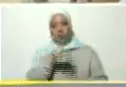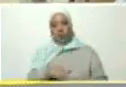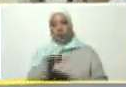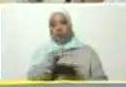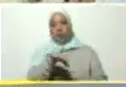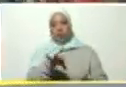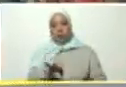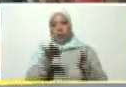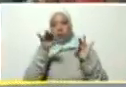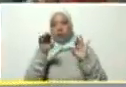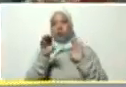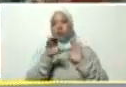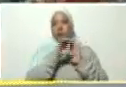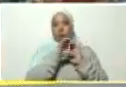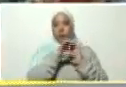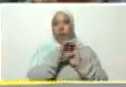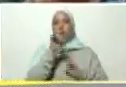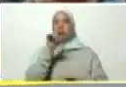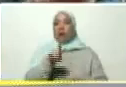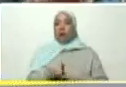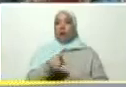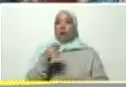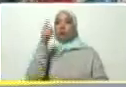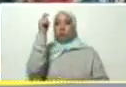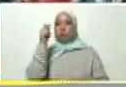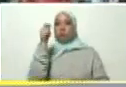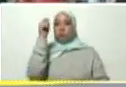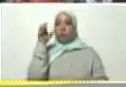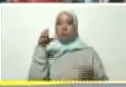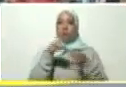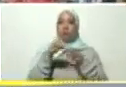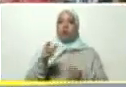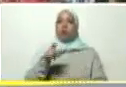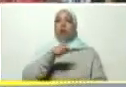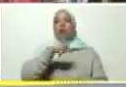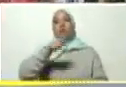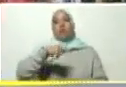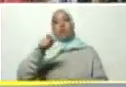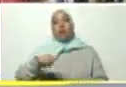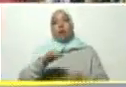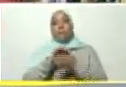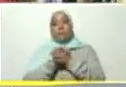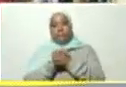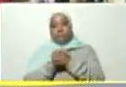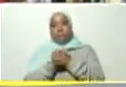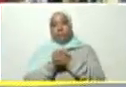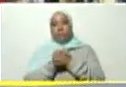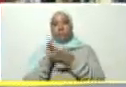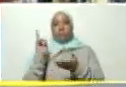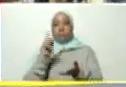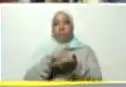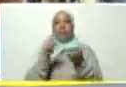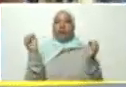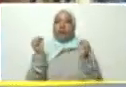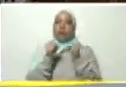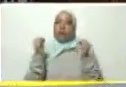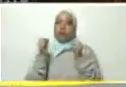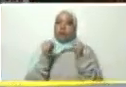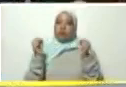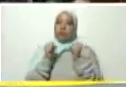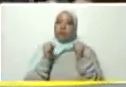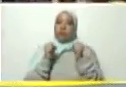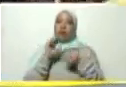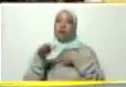lo eligió Constituyente y ahí estuvimos con un grupo importante de compañeros y compañeras desde